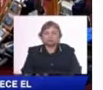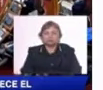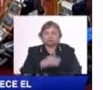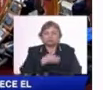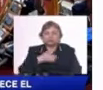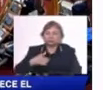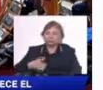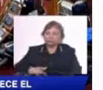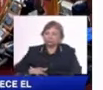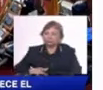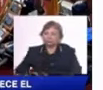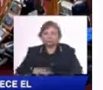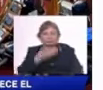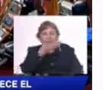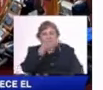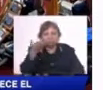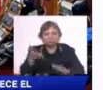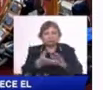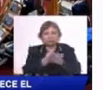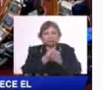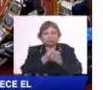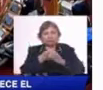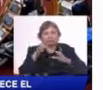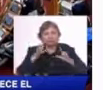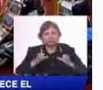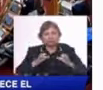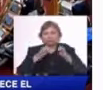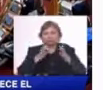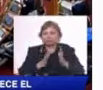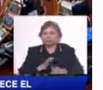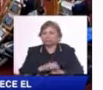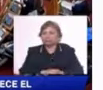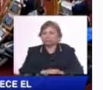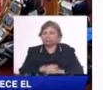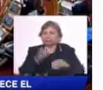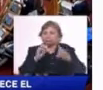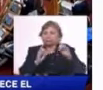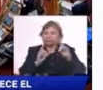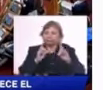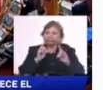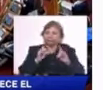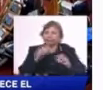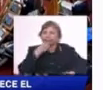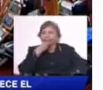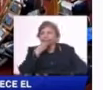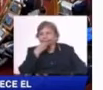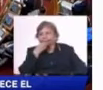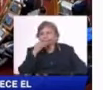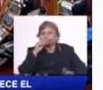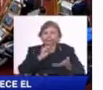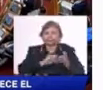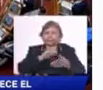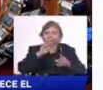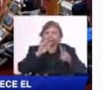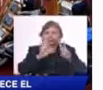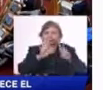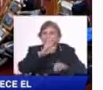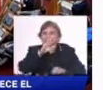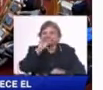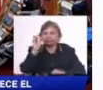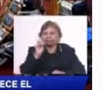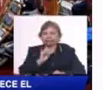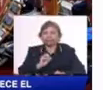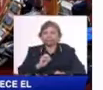presidente. Distinguidos colegas congresistas, ¿qué duda cabe que más del 75% de